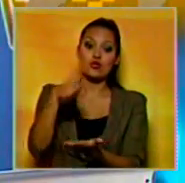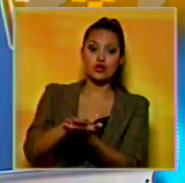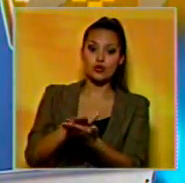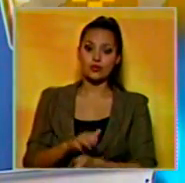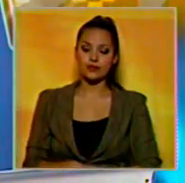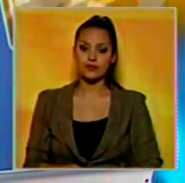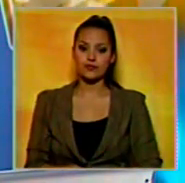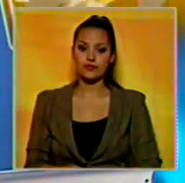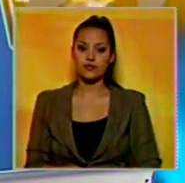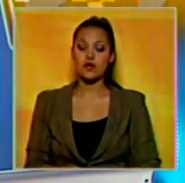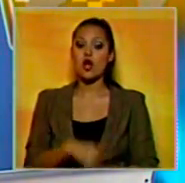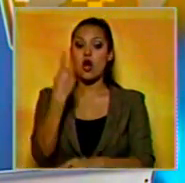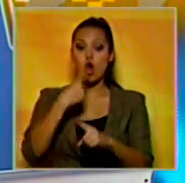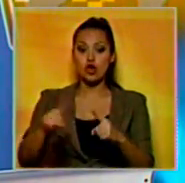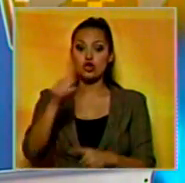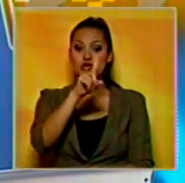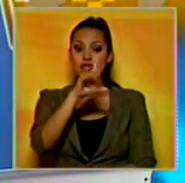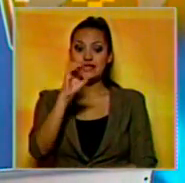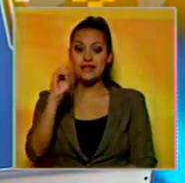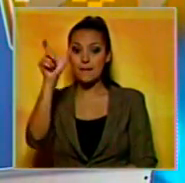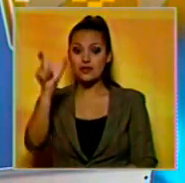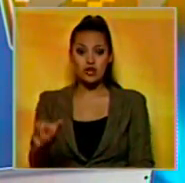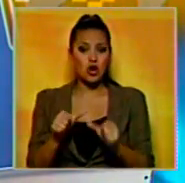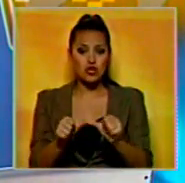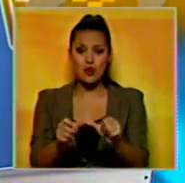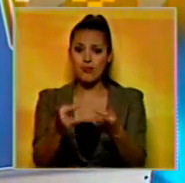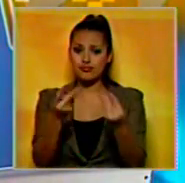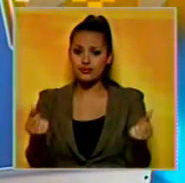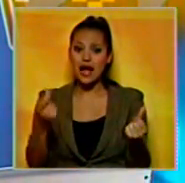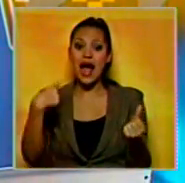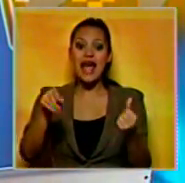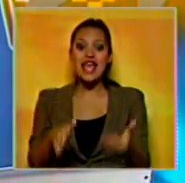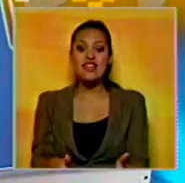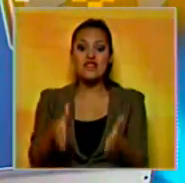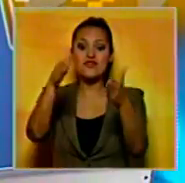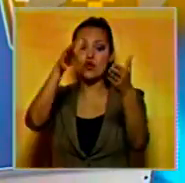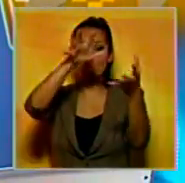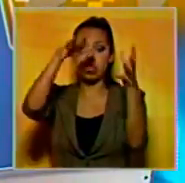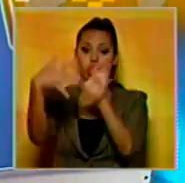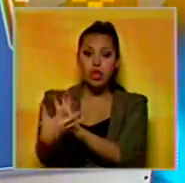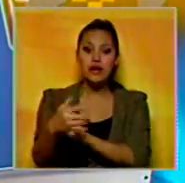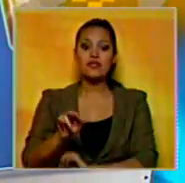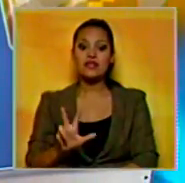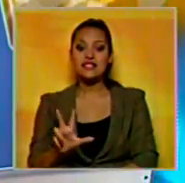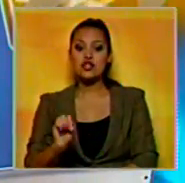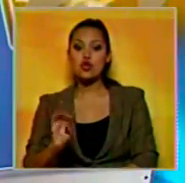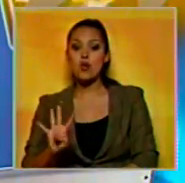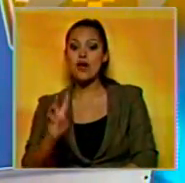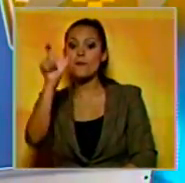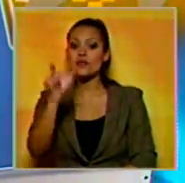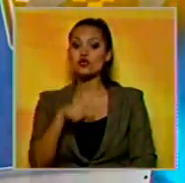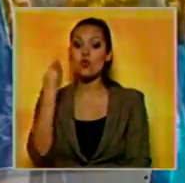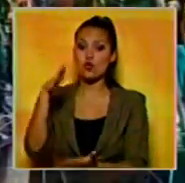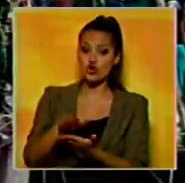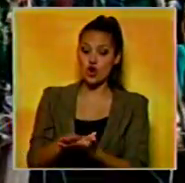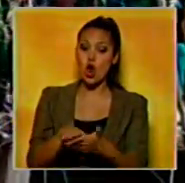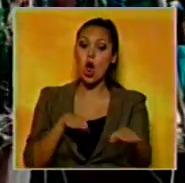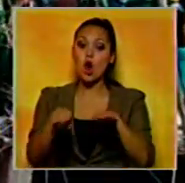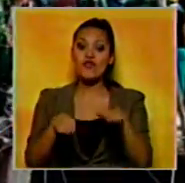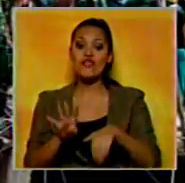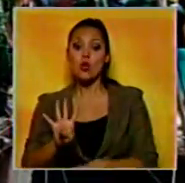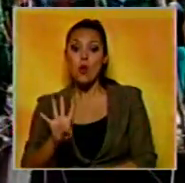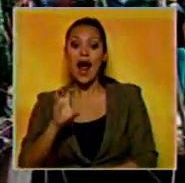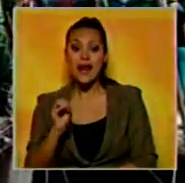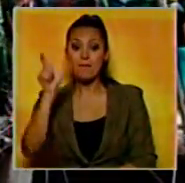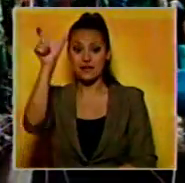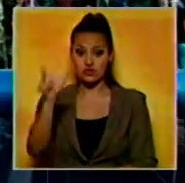en bangladesh cientos de personas siguen desaparecidas tras el derrumbe de un edificio que dejó al menos 304 muertos el jueves más de 40